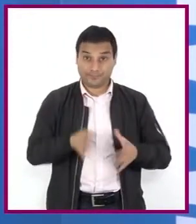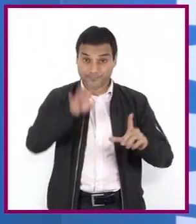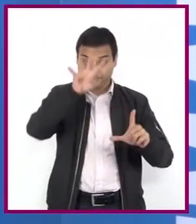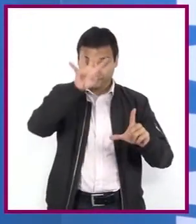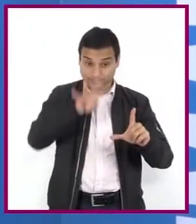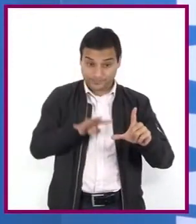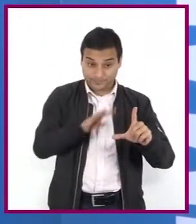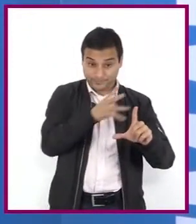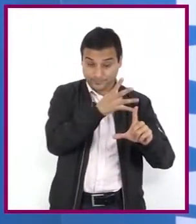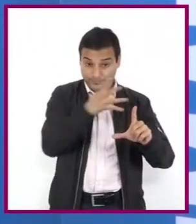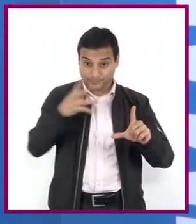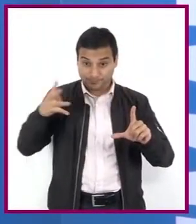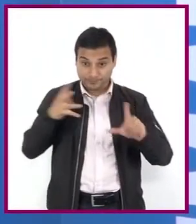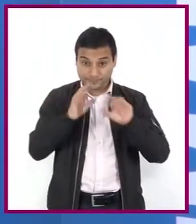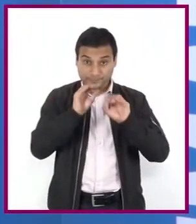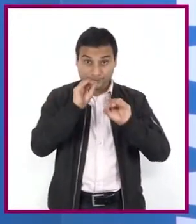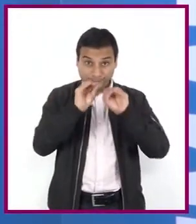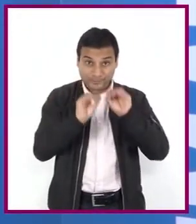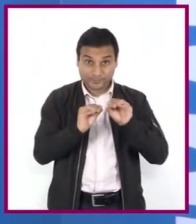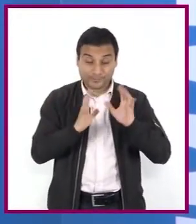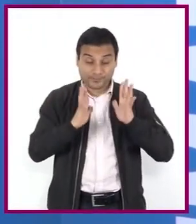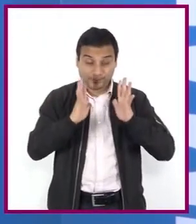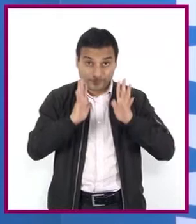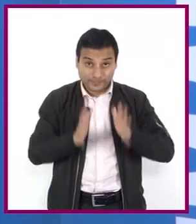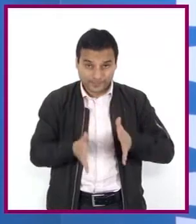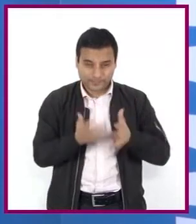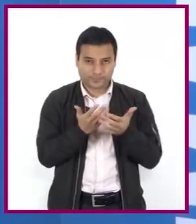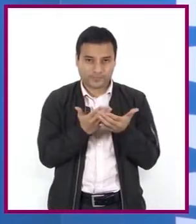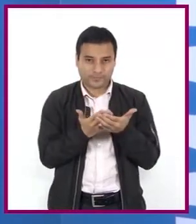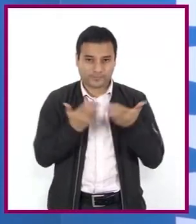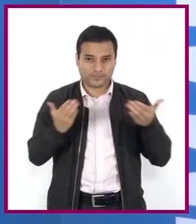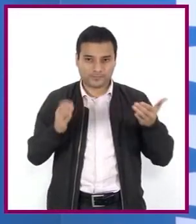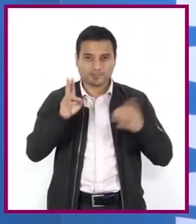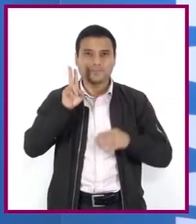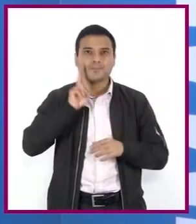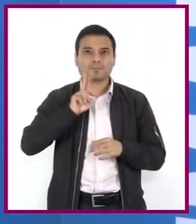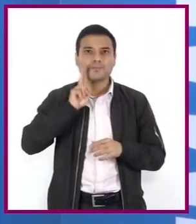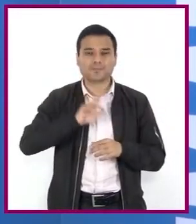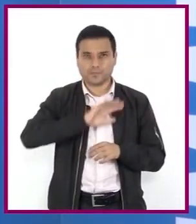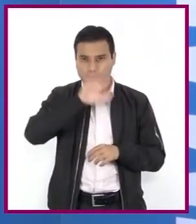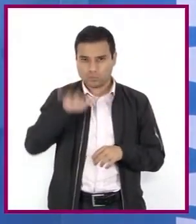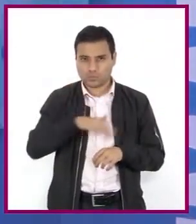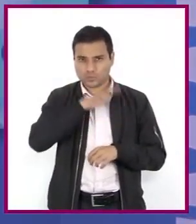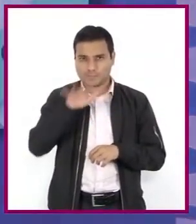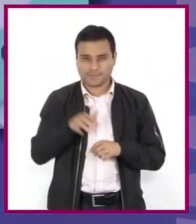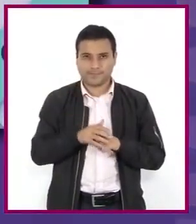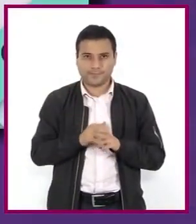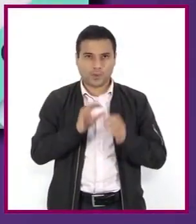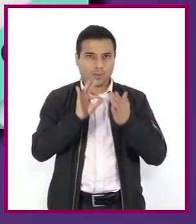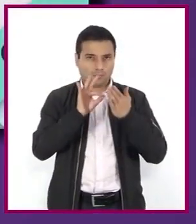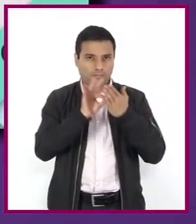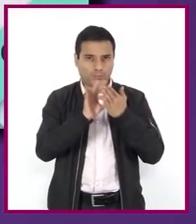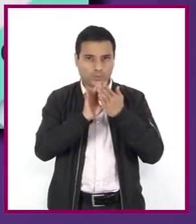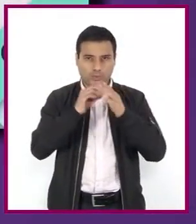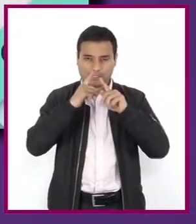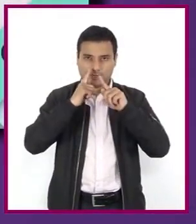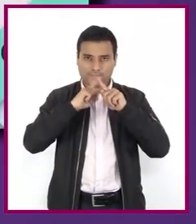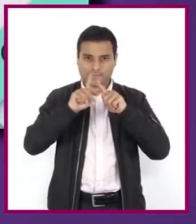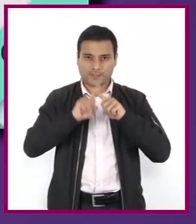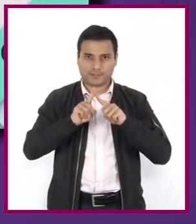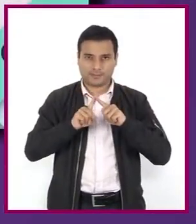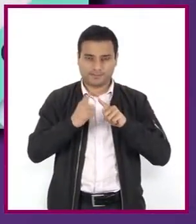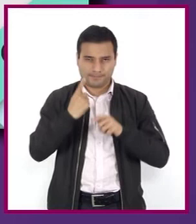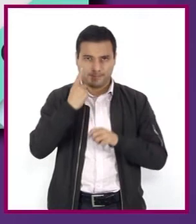el espacio con los ejes coordenados, encontramos las parejas de puntos que se generaron en la tabulación.